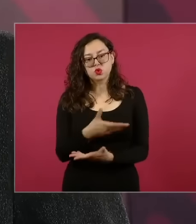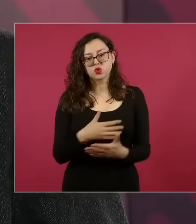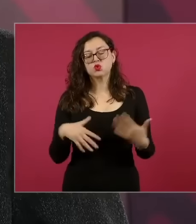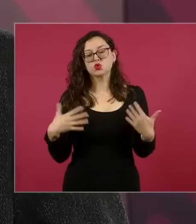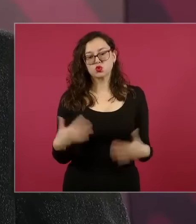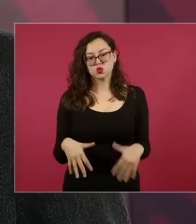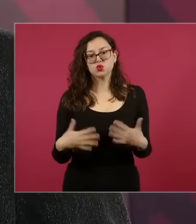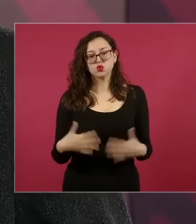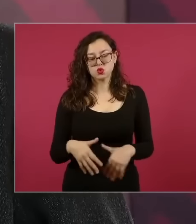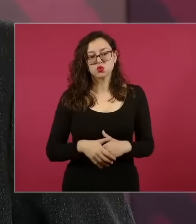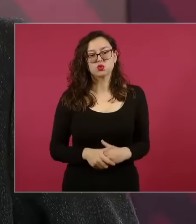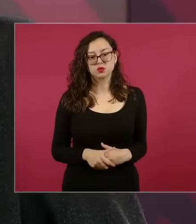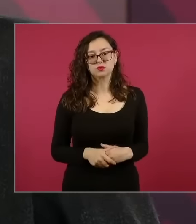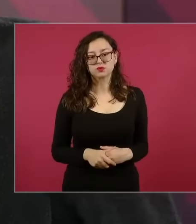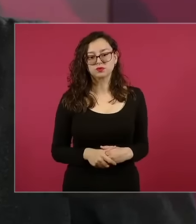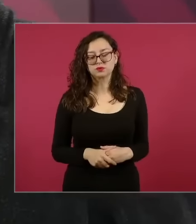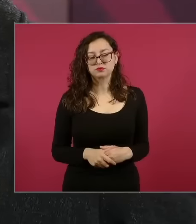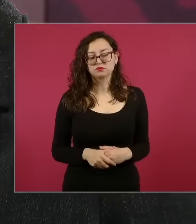lo ofreció